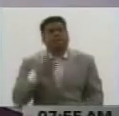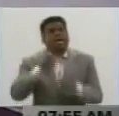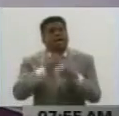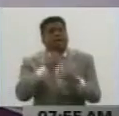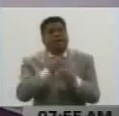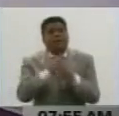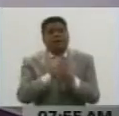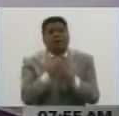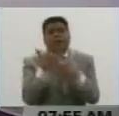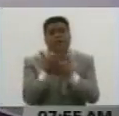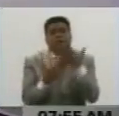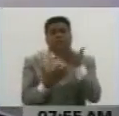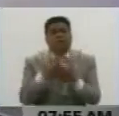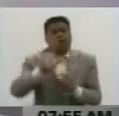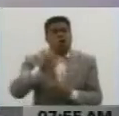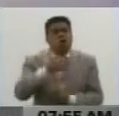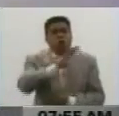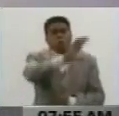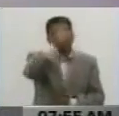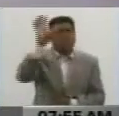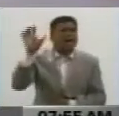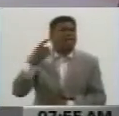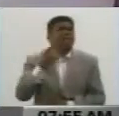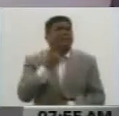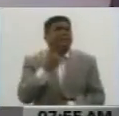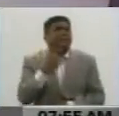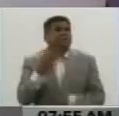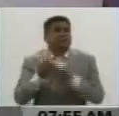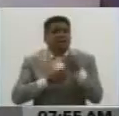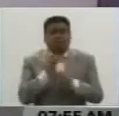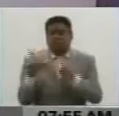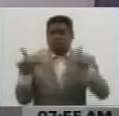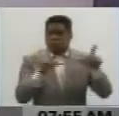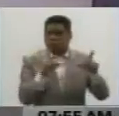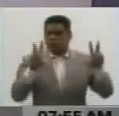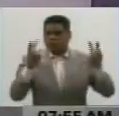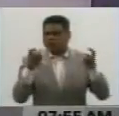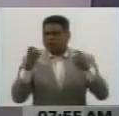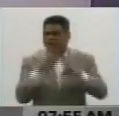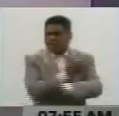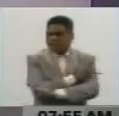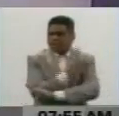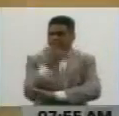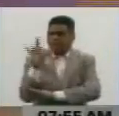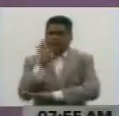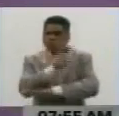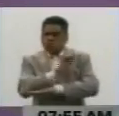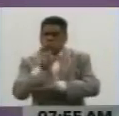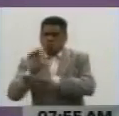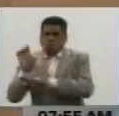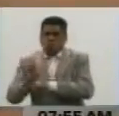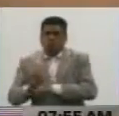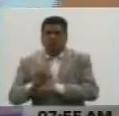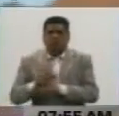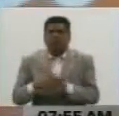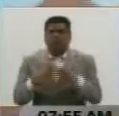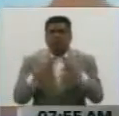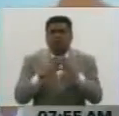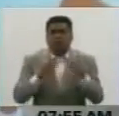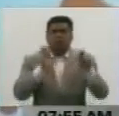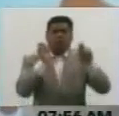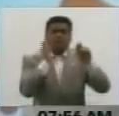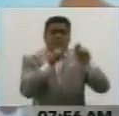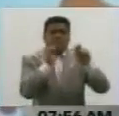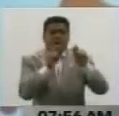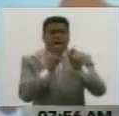con otros países que, digamos, hayan estado más avanzados en el tema ambientalista para la explotación de los recursos minerales. ¿Hay algún tipo de